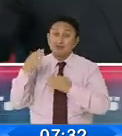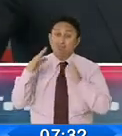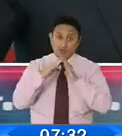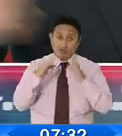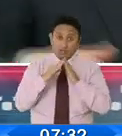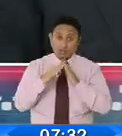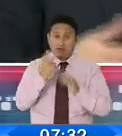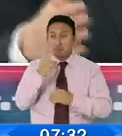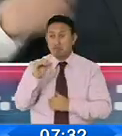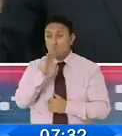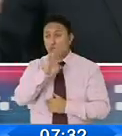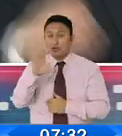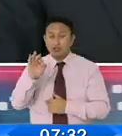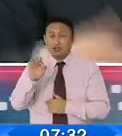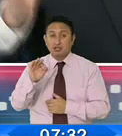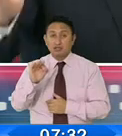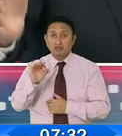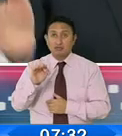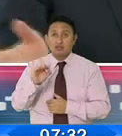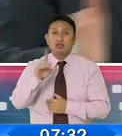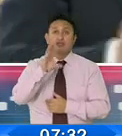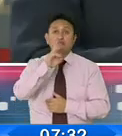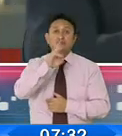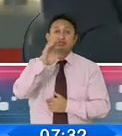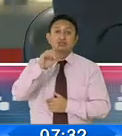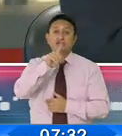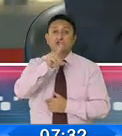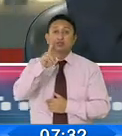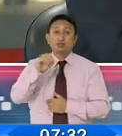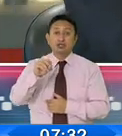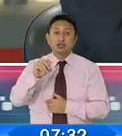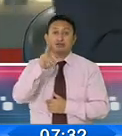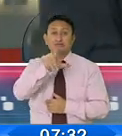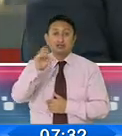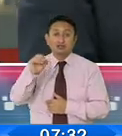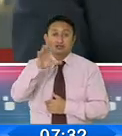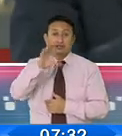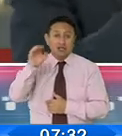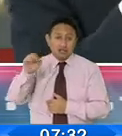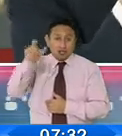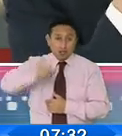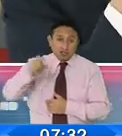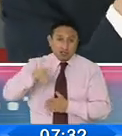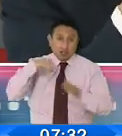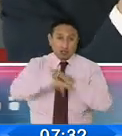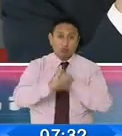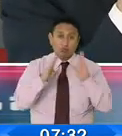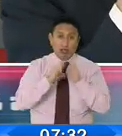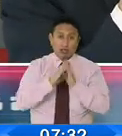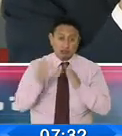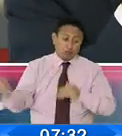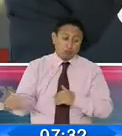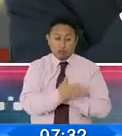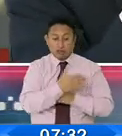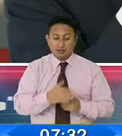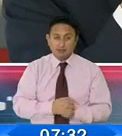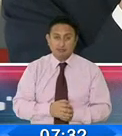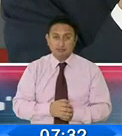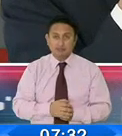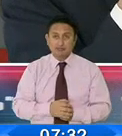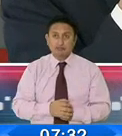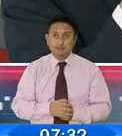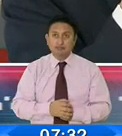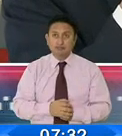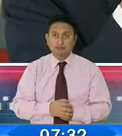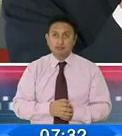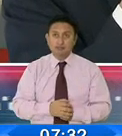20, 40, 50, ni siquiera 20, 60, 120, 300 o 500. Nosotros en las fiestas clandestinas